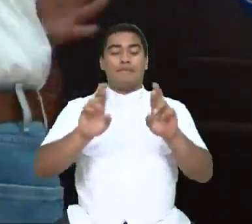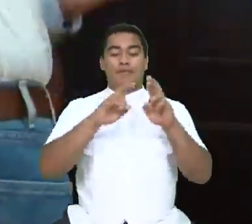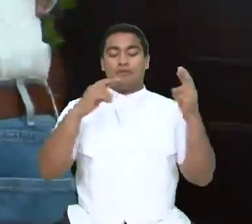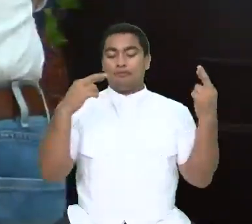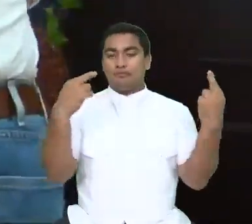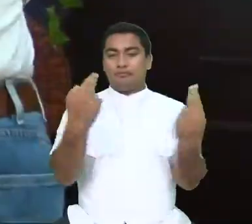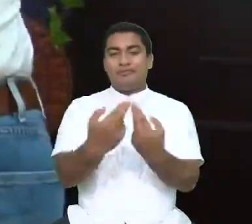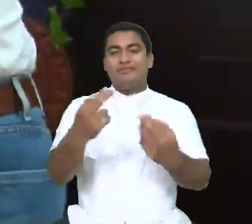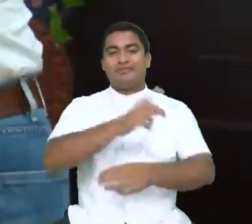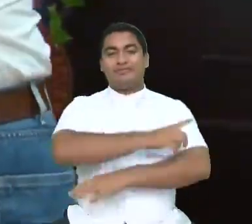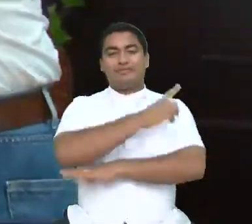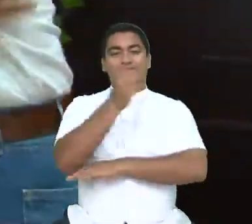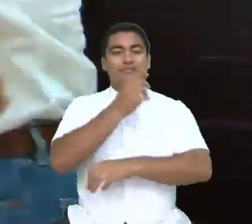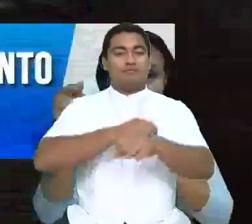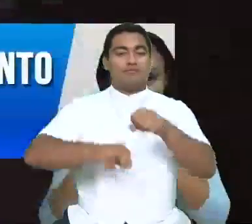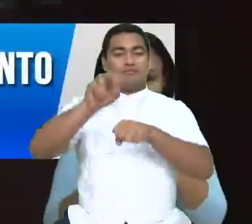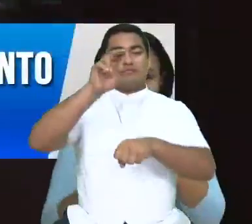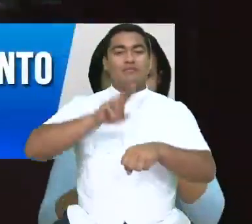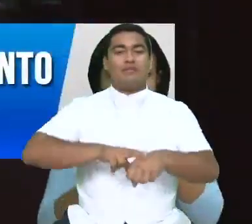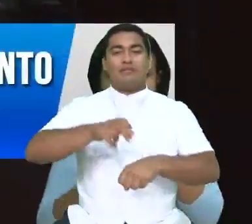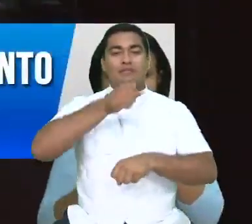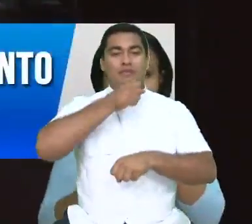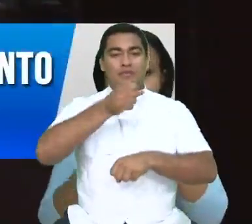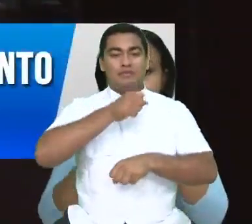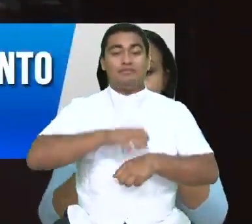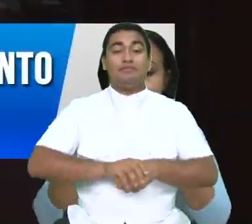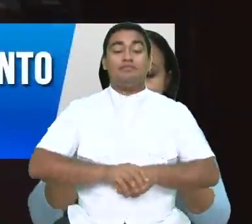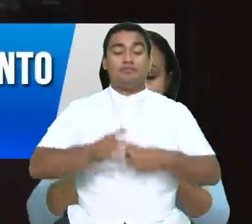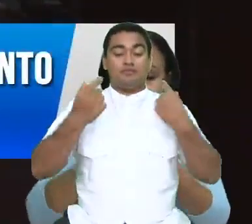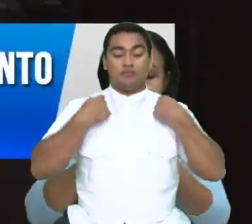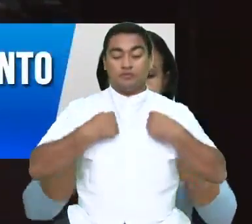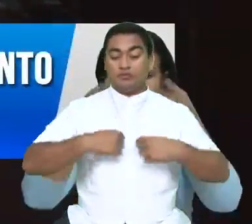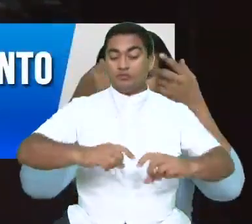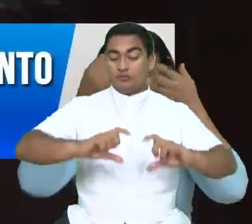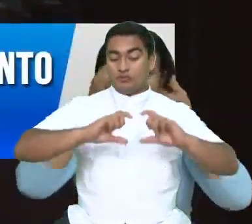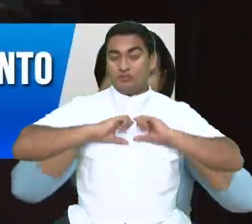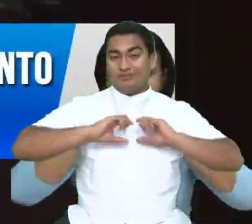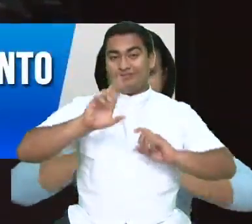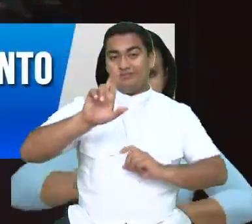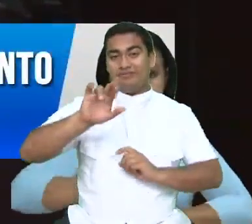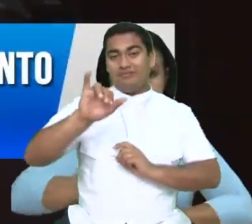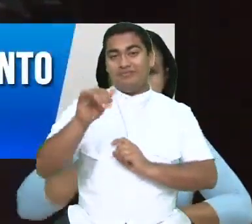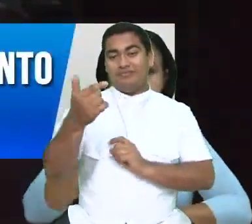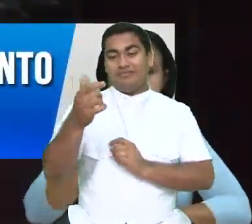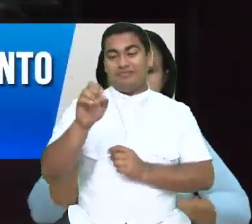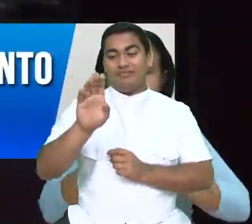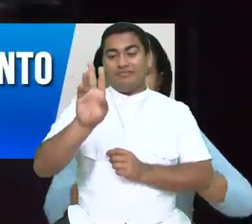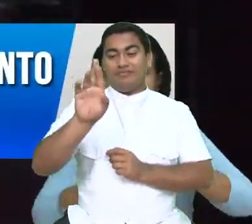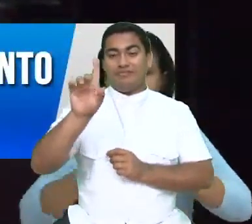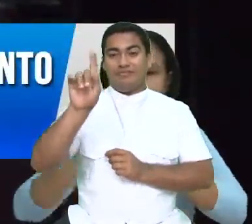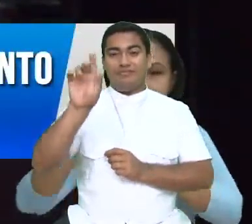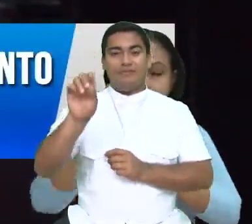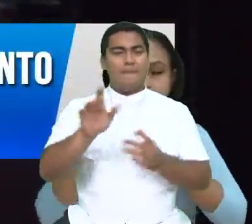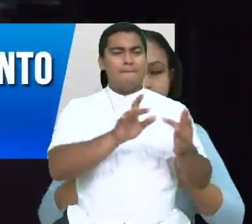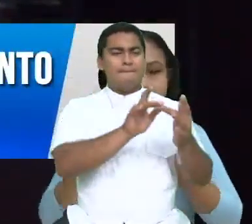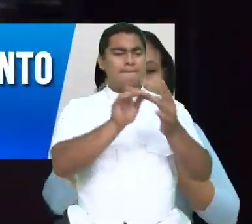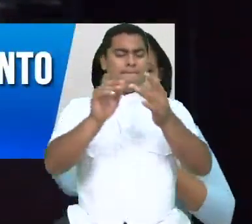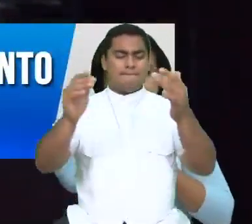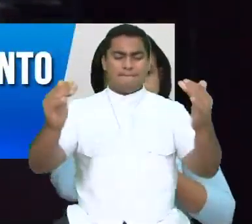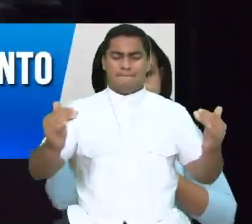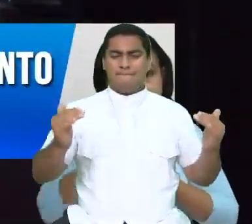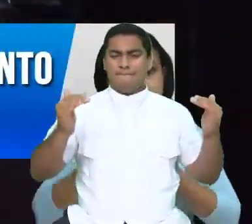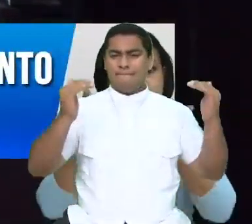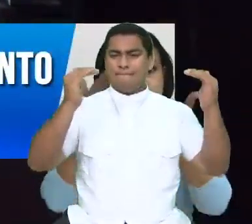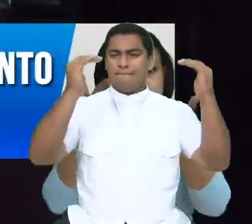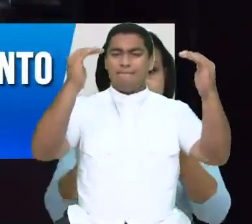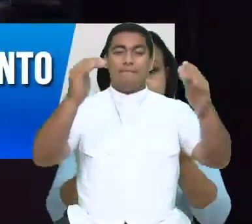Día Nacional del Periodista. Que la Orden Rigoberto Cabezas es la máxima distinción